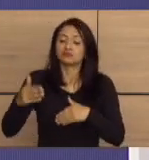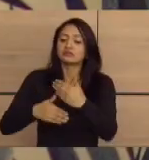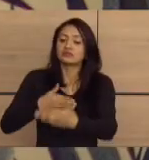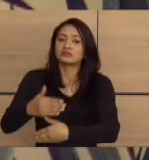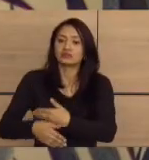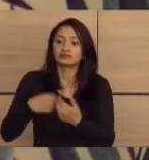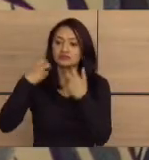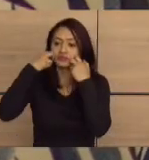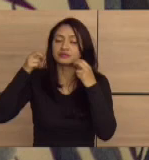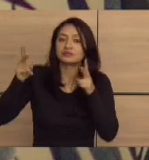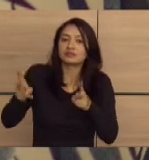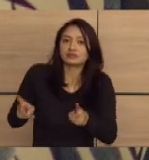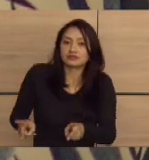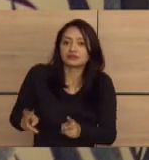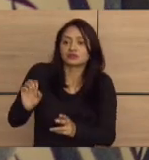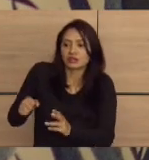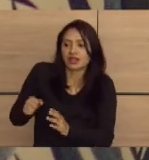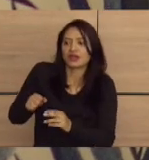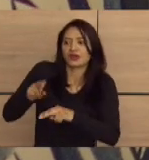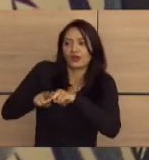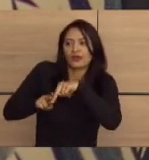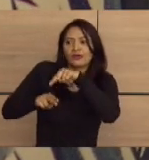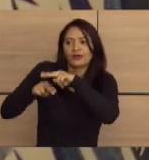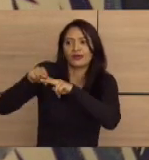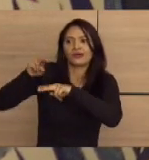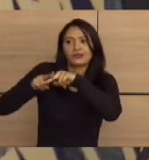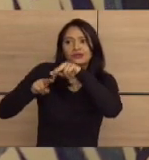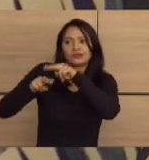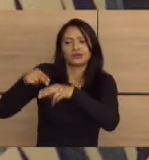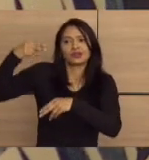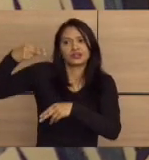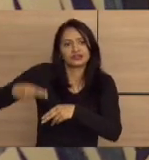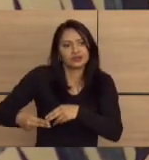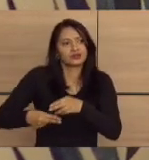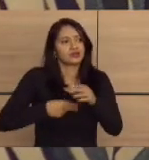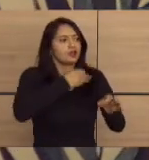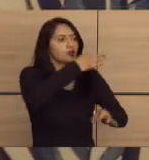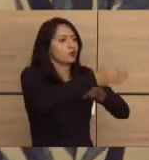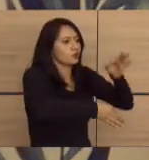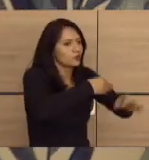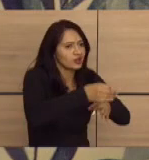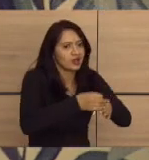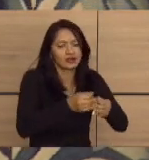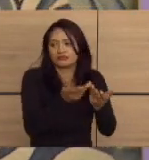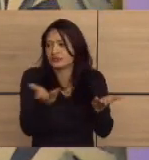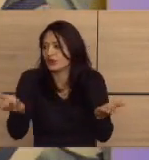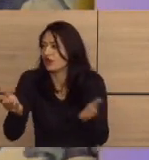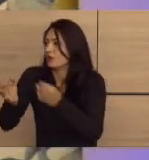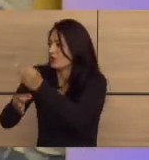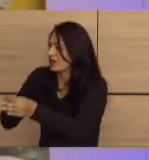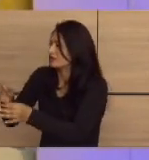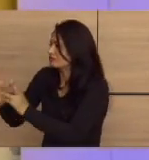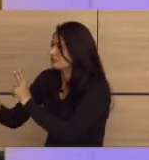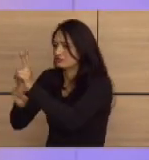humano, desde ahí también ya está construyendo su historia, a cuidar, a respetar a su mamá, a valorarla, a respetarla,